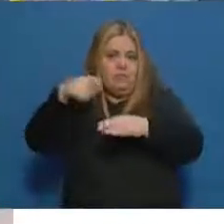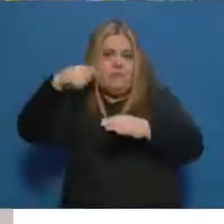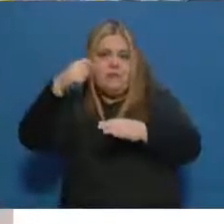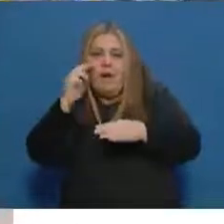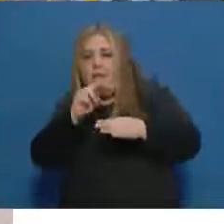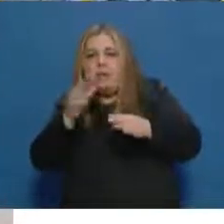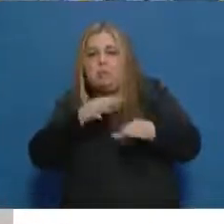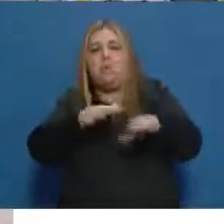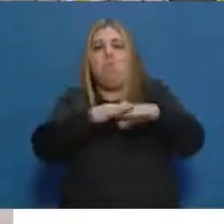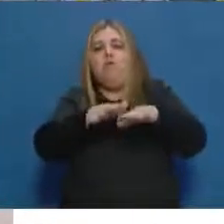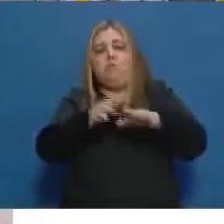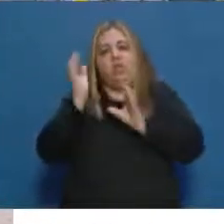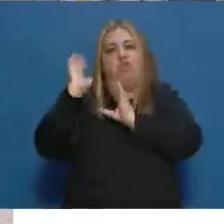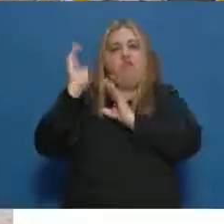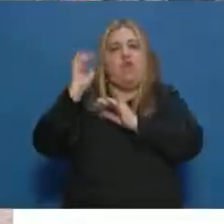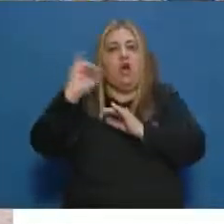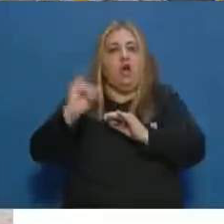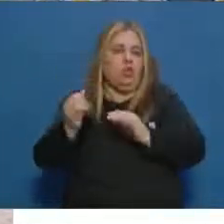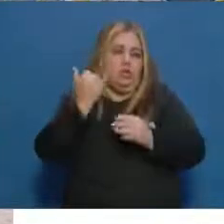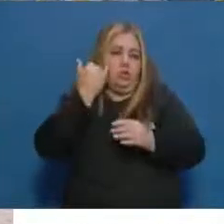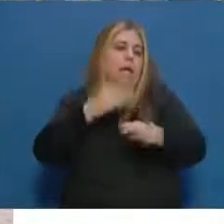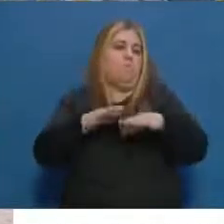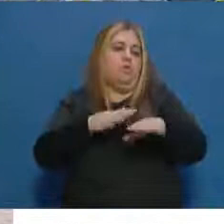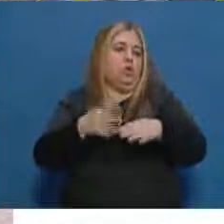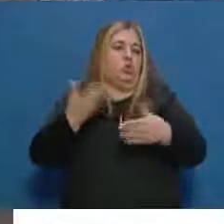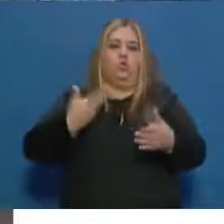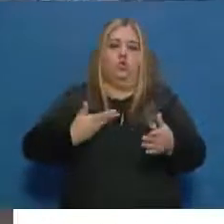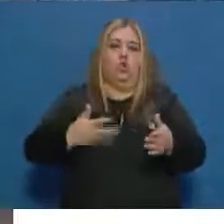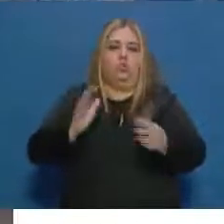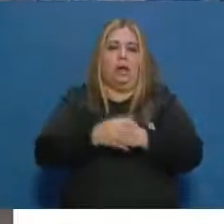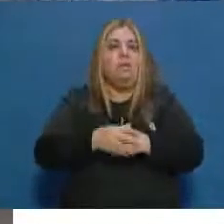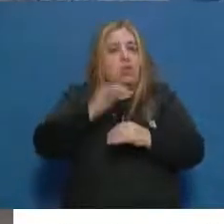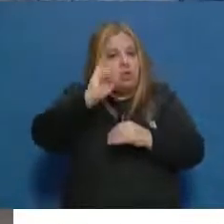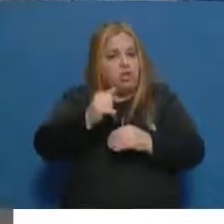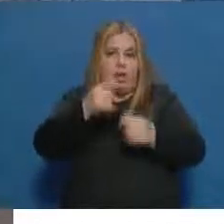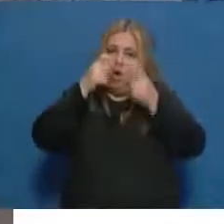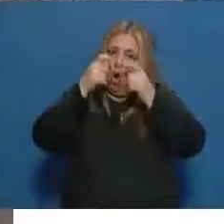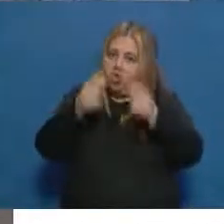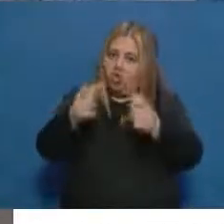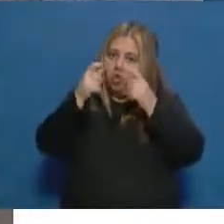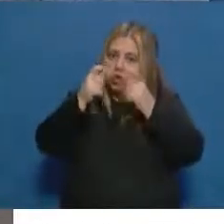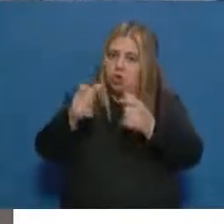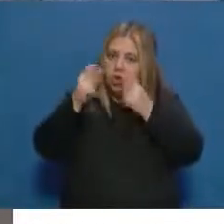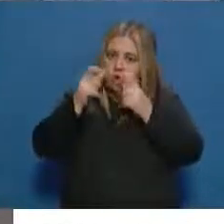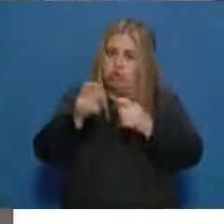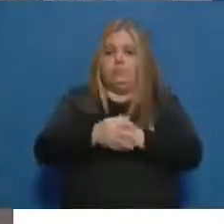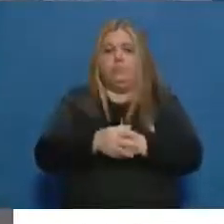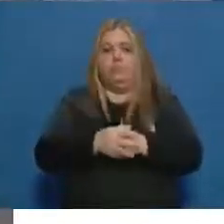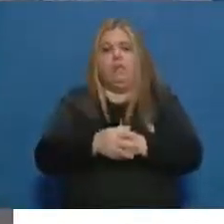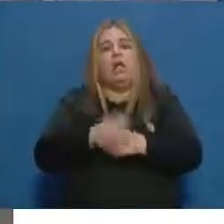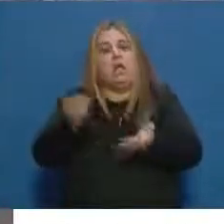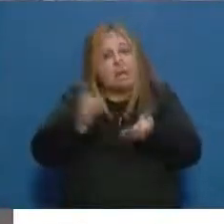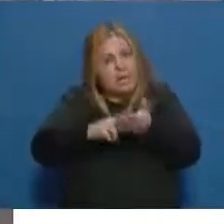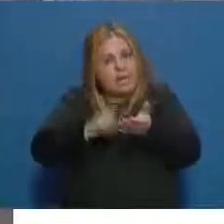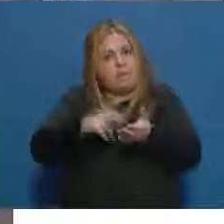Cruz vuelve a ser de actividad normal. Con los controles del caso, reiteramos, fue un caso positivo,